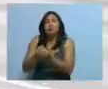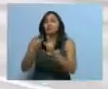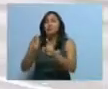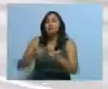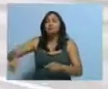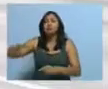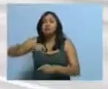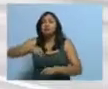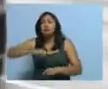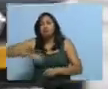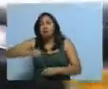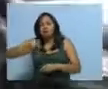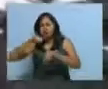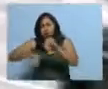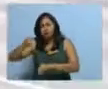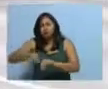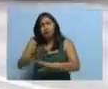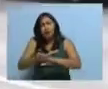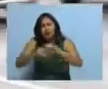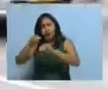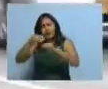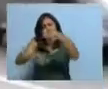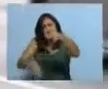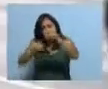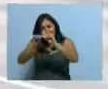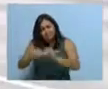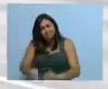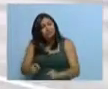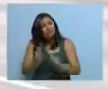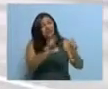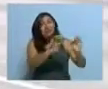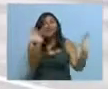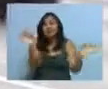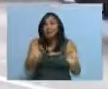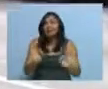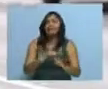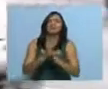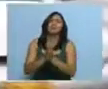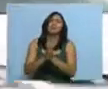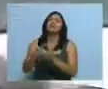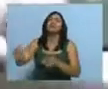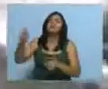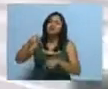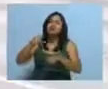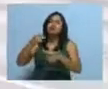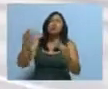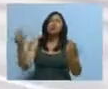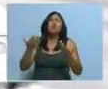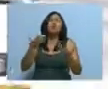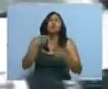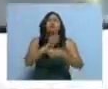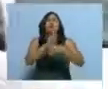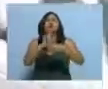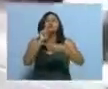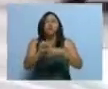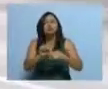derecho de petición para que se le reconozca esta reliquidación, lo puede hacer enviando su derecho de petición a través de la página